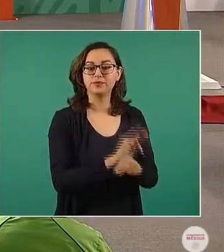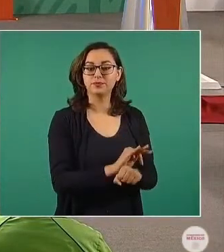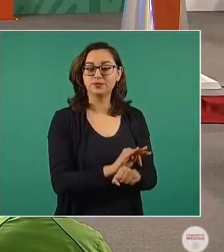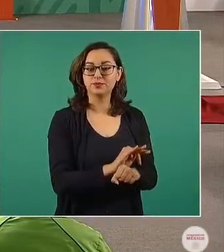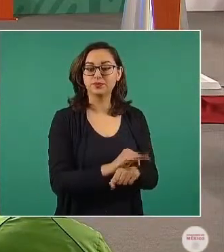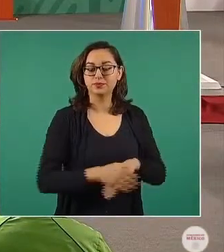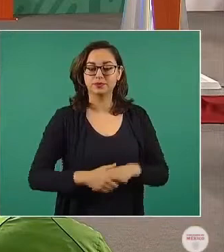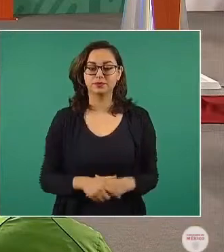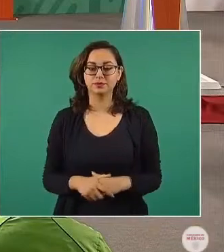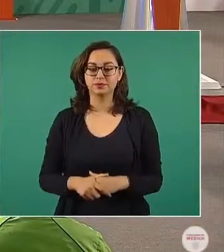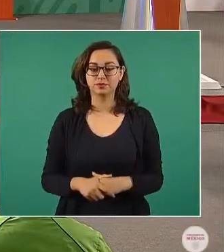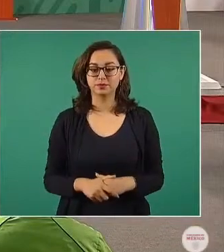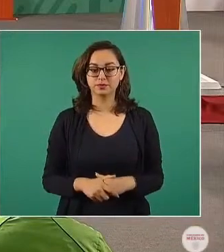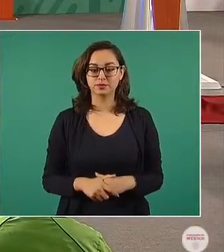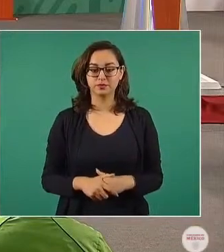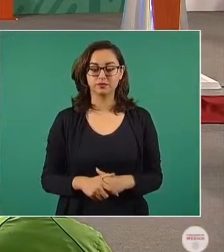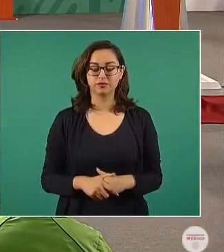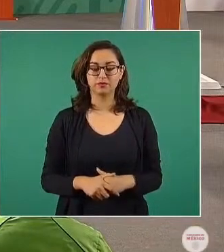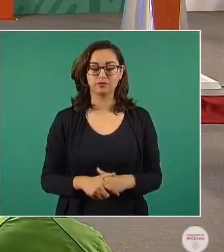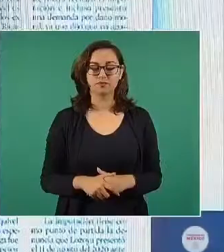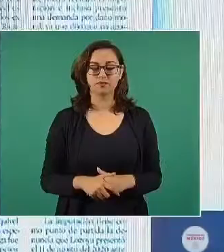de Acapulco.